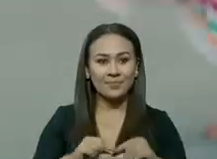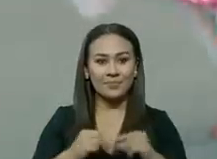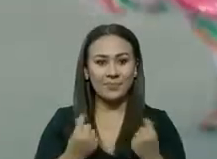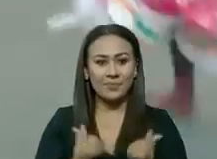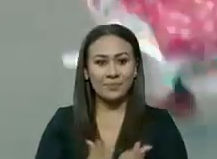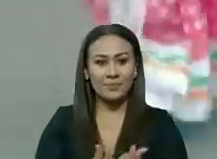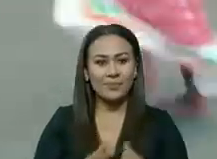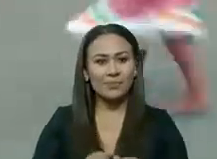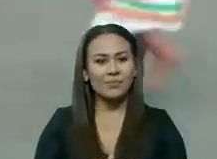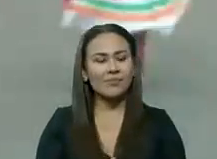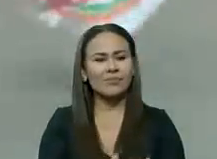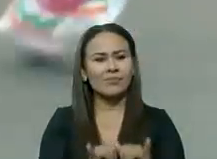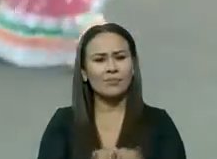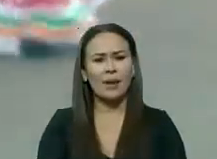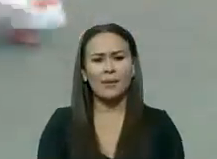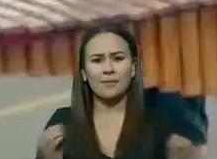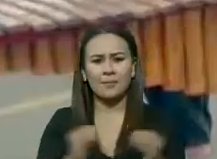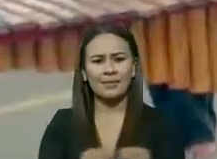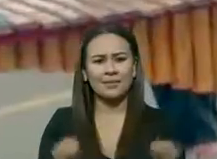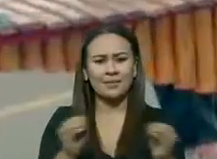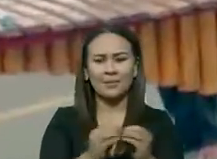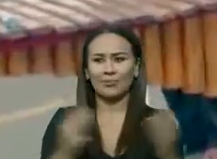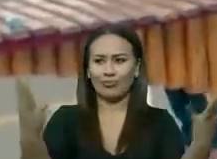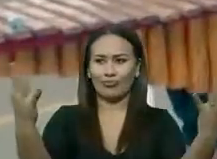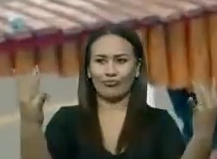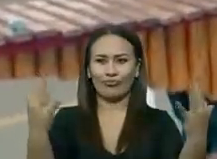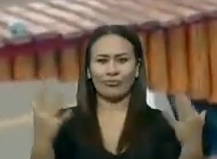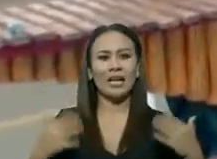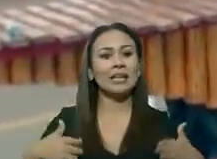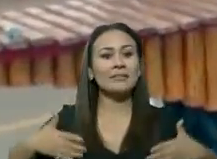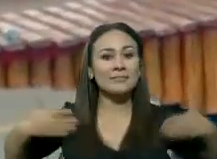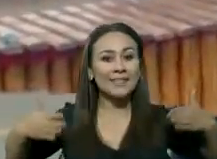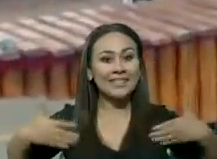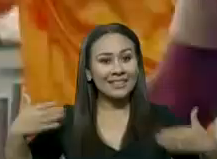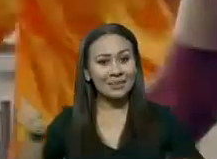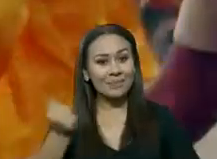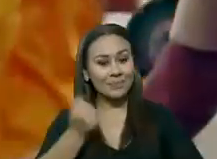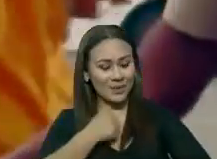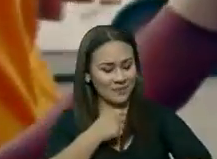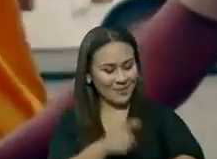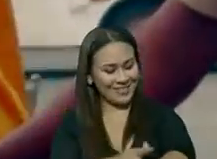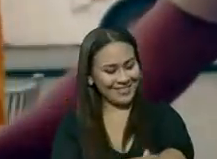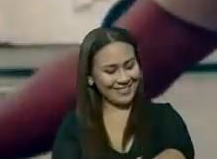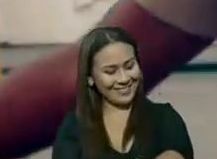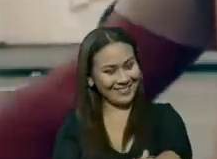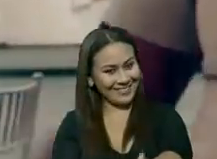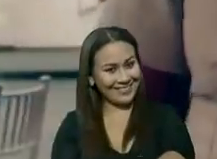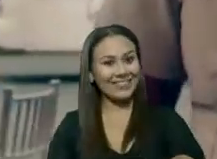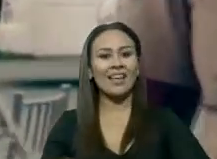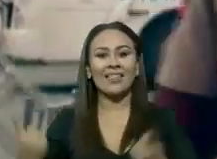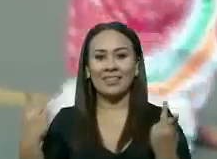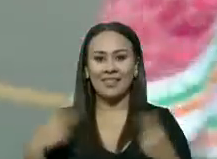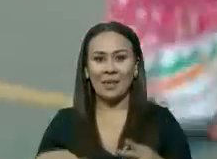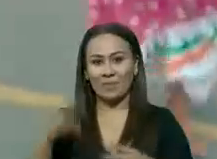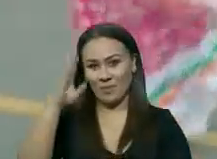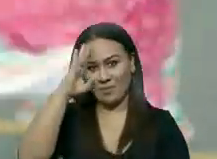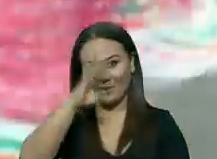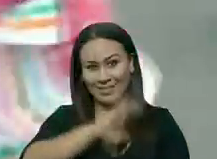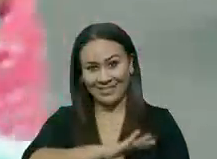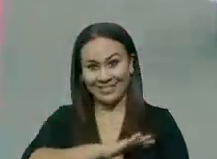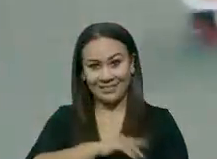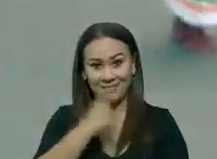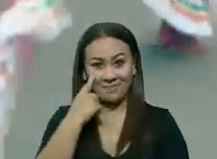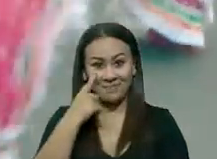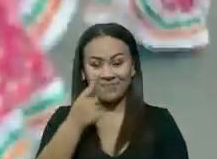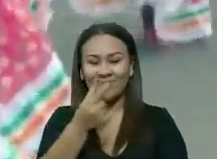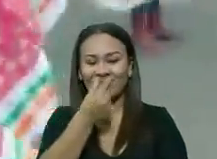siga fortaleciendo con los afrodescendientes que, orgullosos de sus raíces, son parte también de la institución policial. Desde Santo